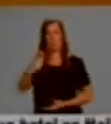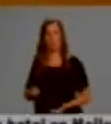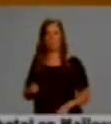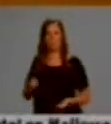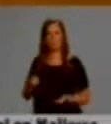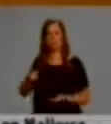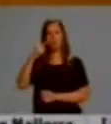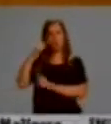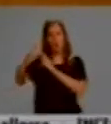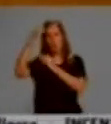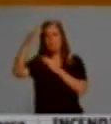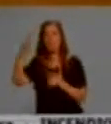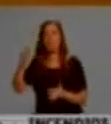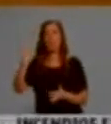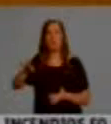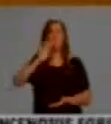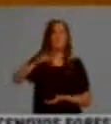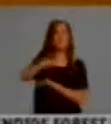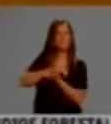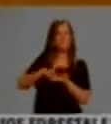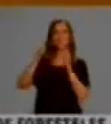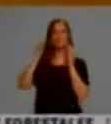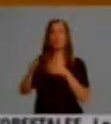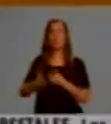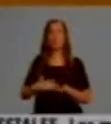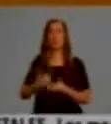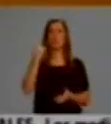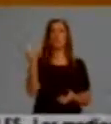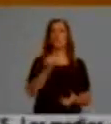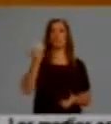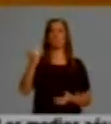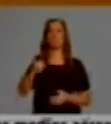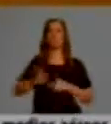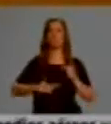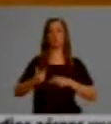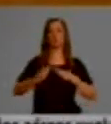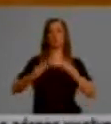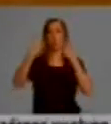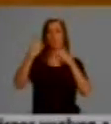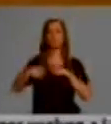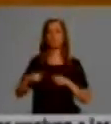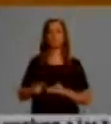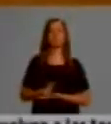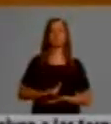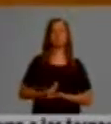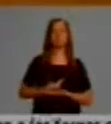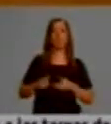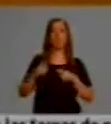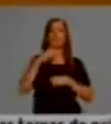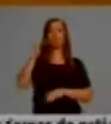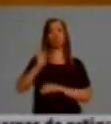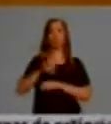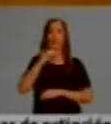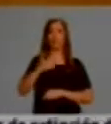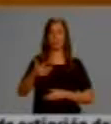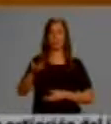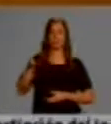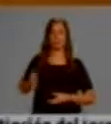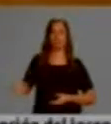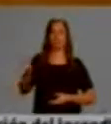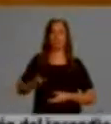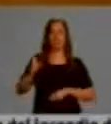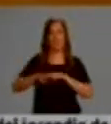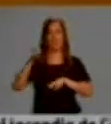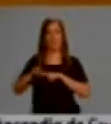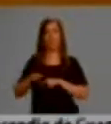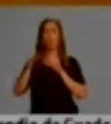causa, para la trama de corrupción tejida entre empresarios corruptores y recogedores de sobres corruptos. En su partido